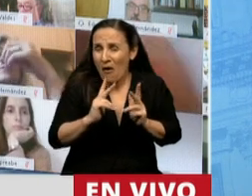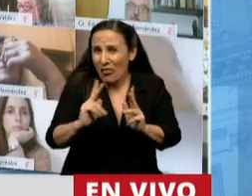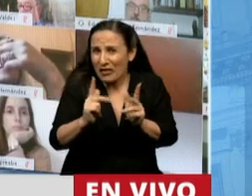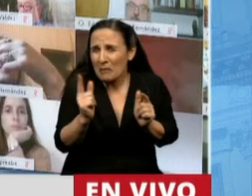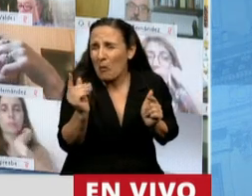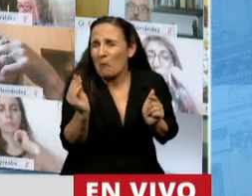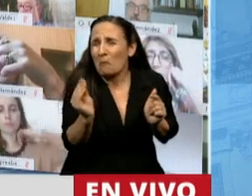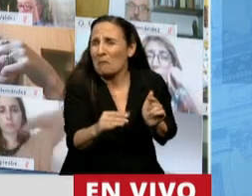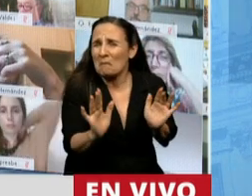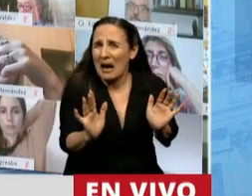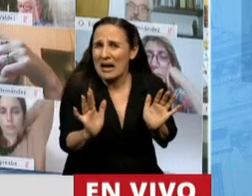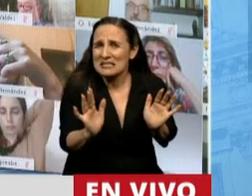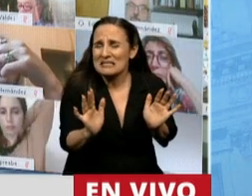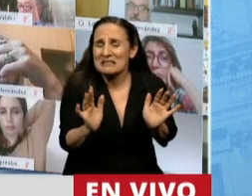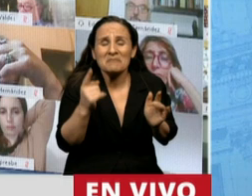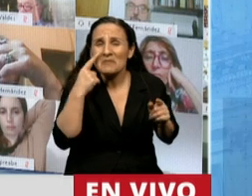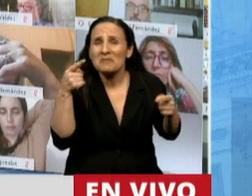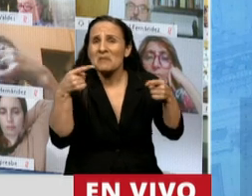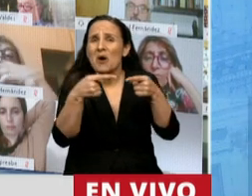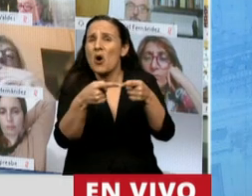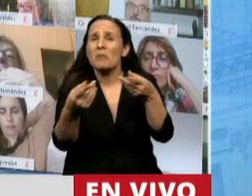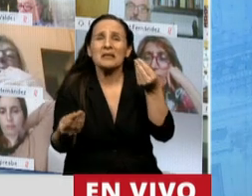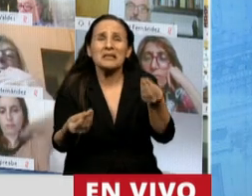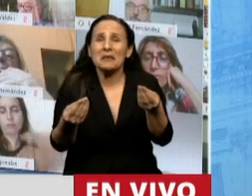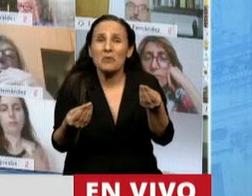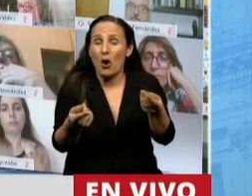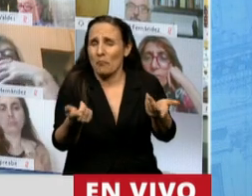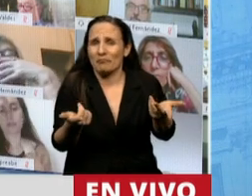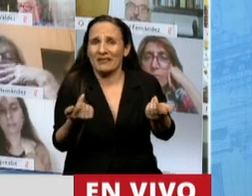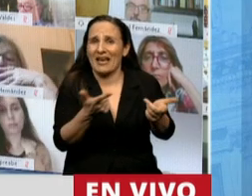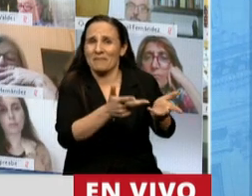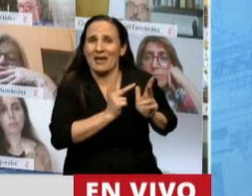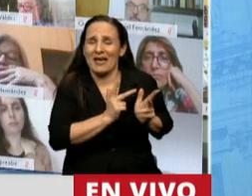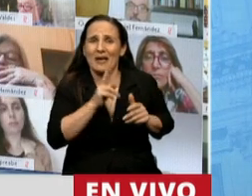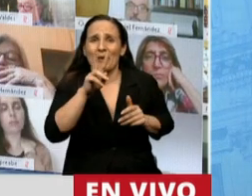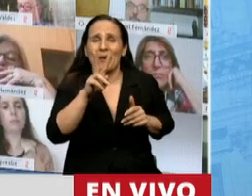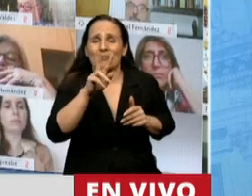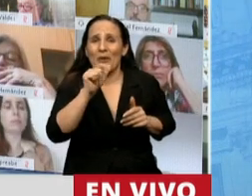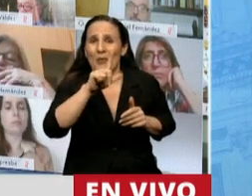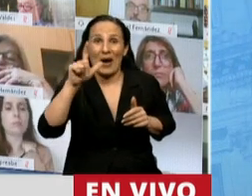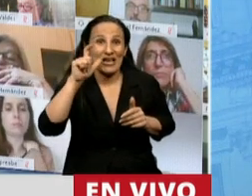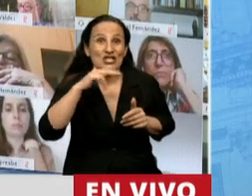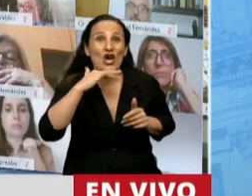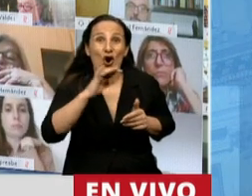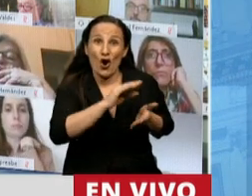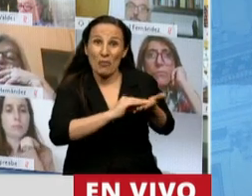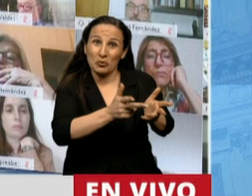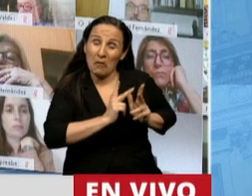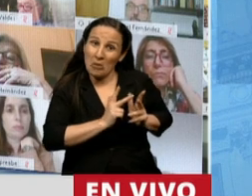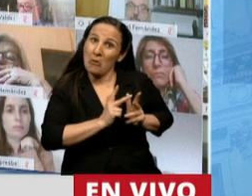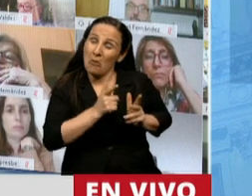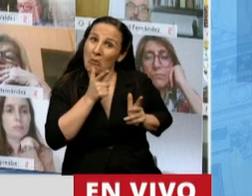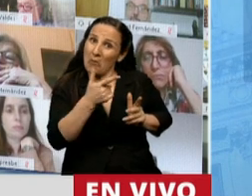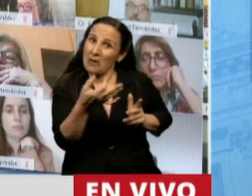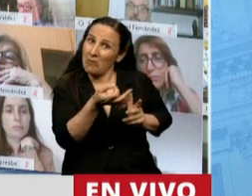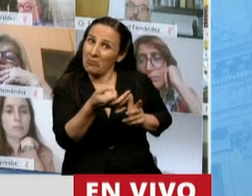de este que me acaba me sugirió la diputada Vallejo que me pareció razonable y